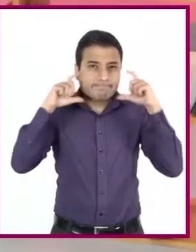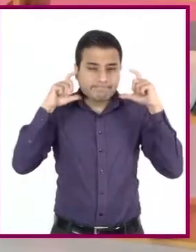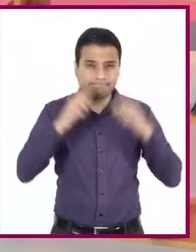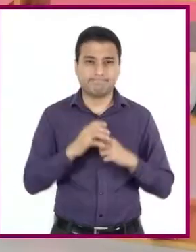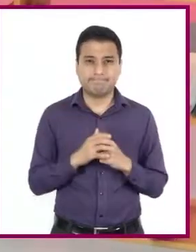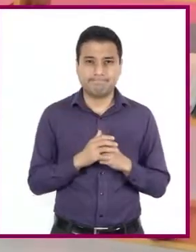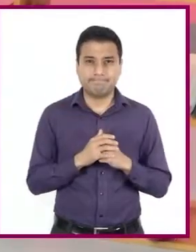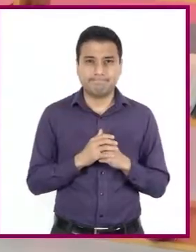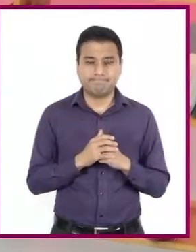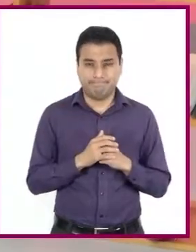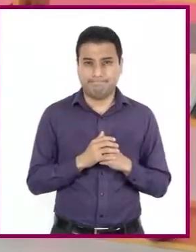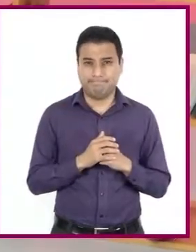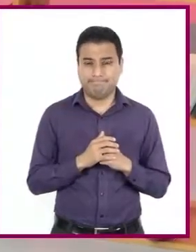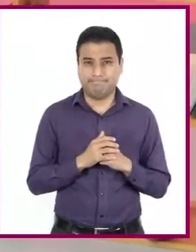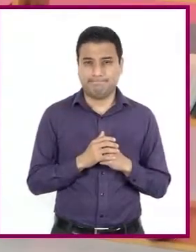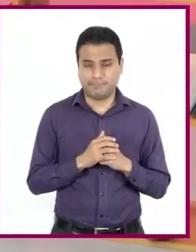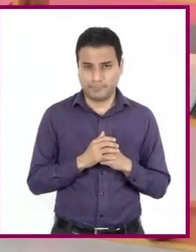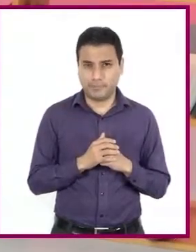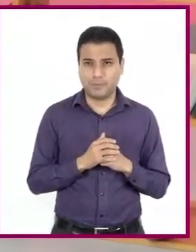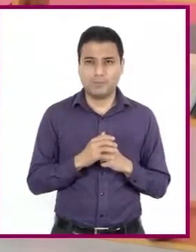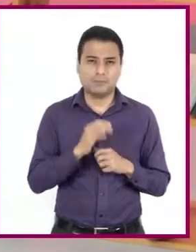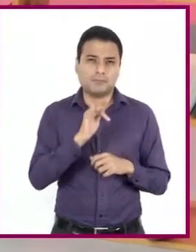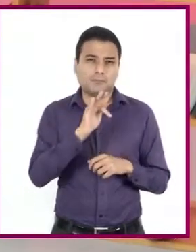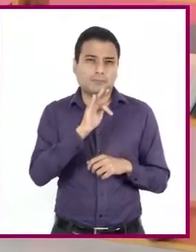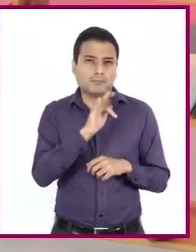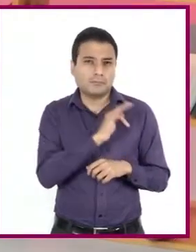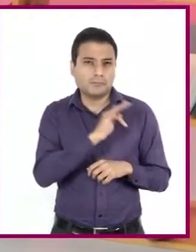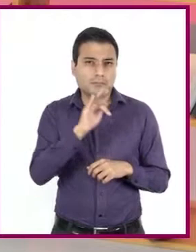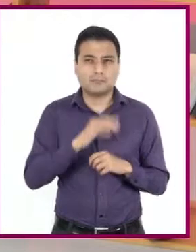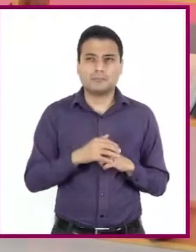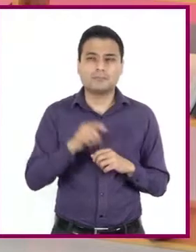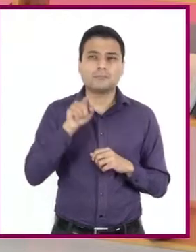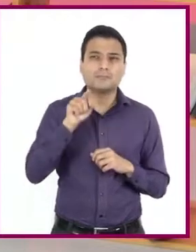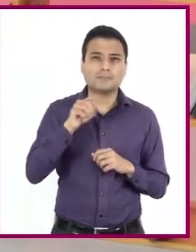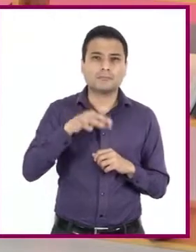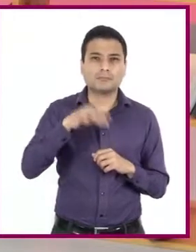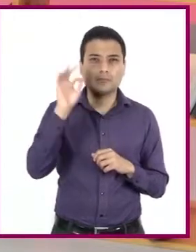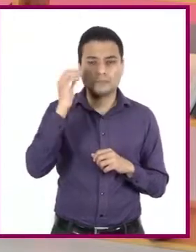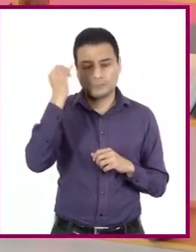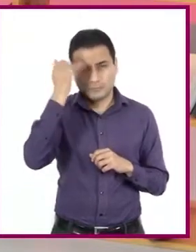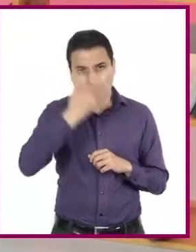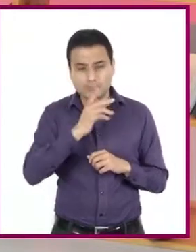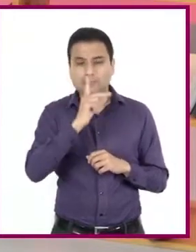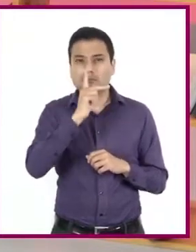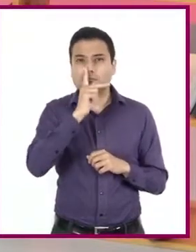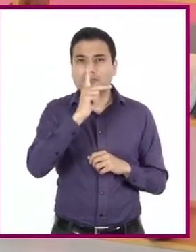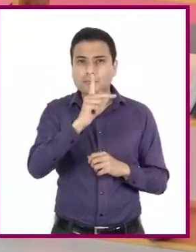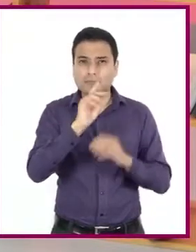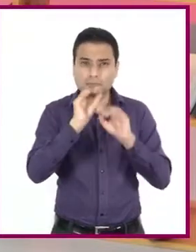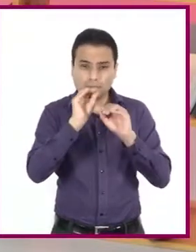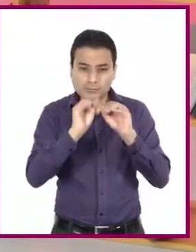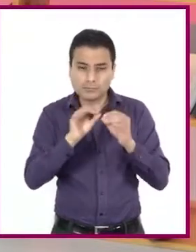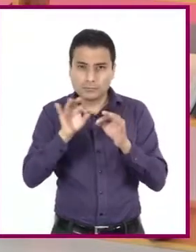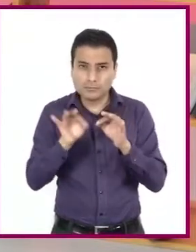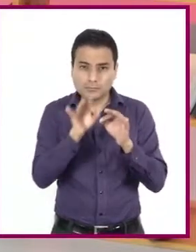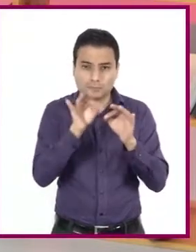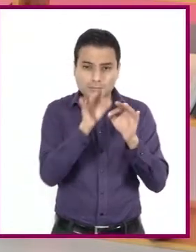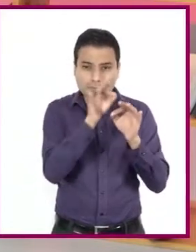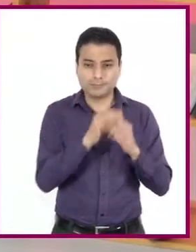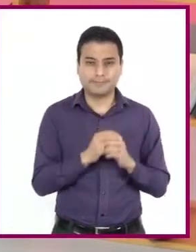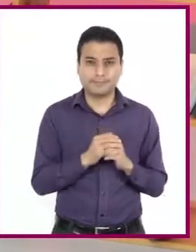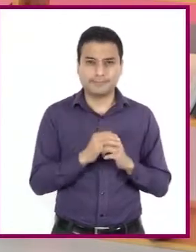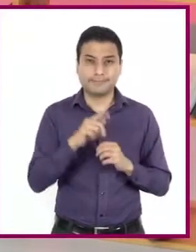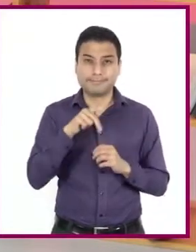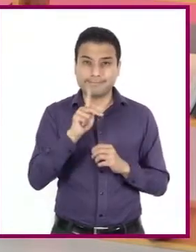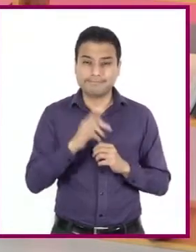bajo pedido, así que usted puede elegir qué imagen, decoración o palabra quiere que mi mamá borde sobre la tela. El asunto es